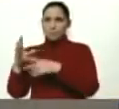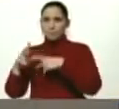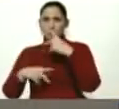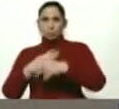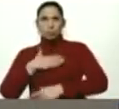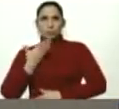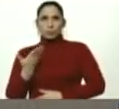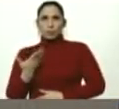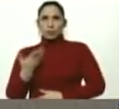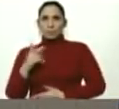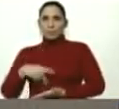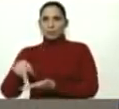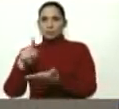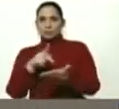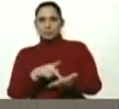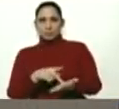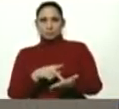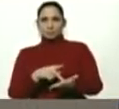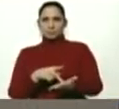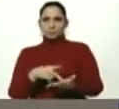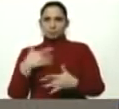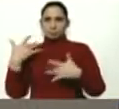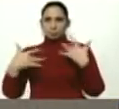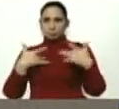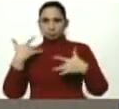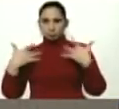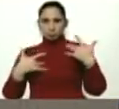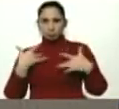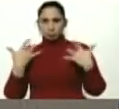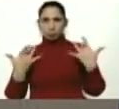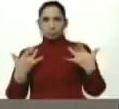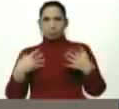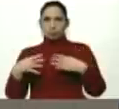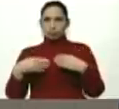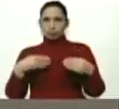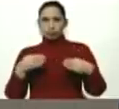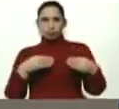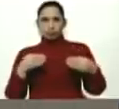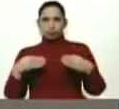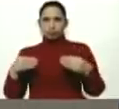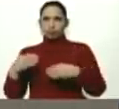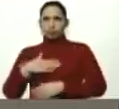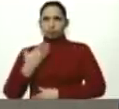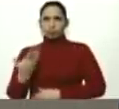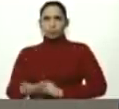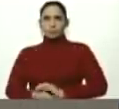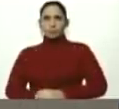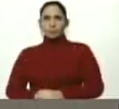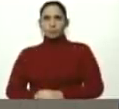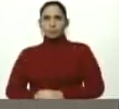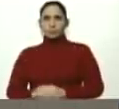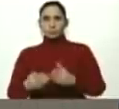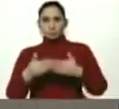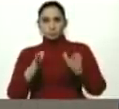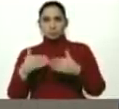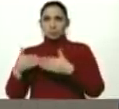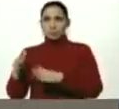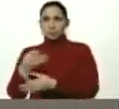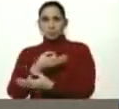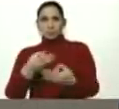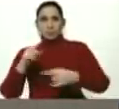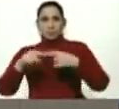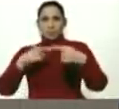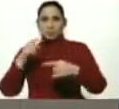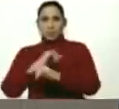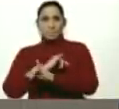pueden participar de la actividad y la flexibilización, puede abrir perfectamente mañana,